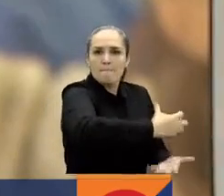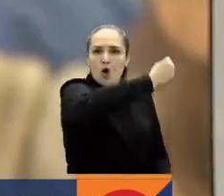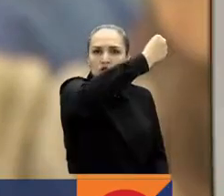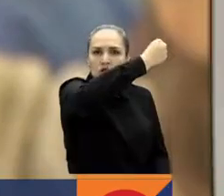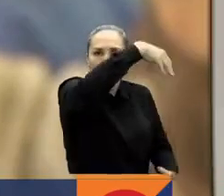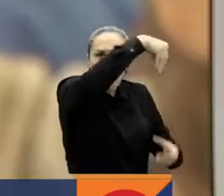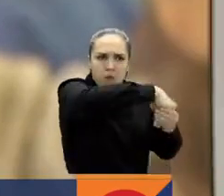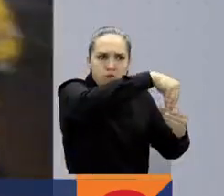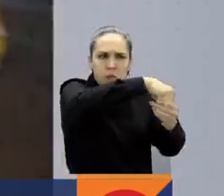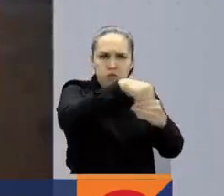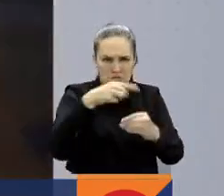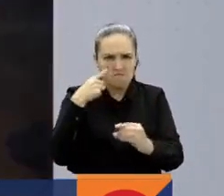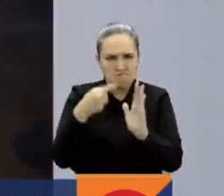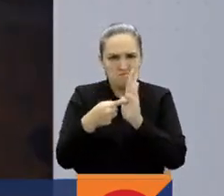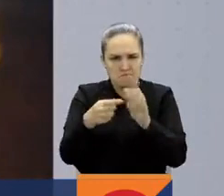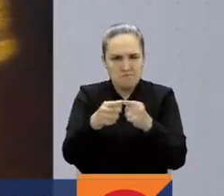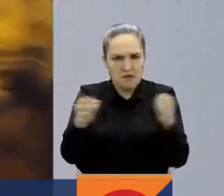nota.